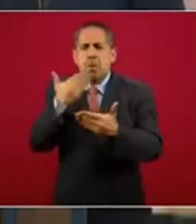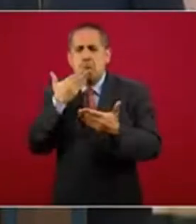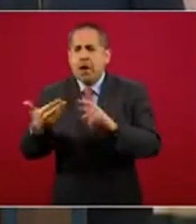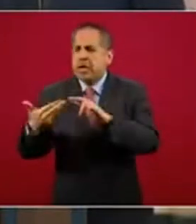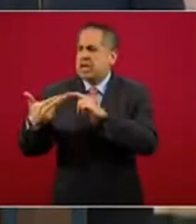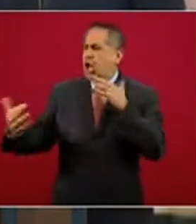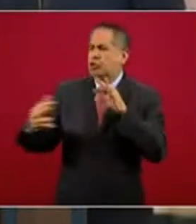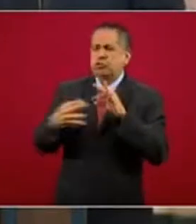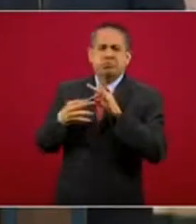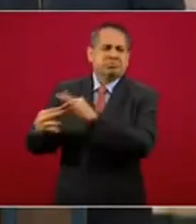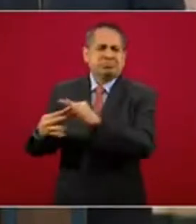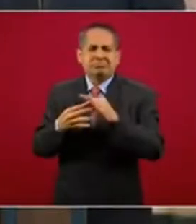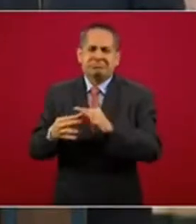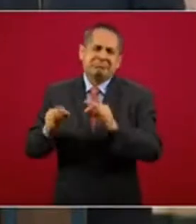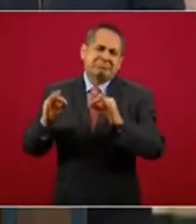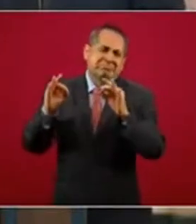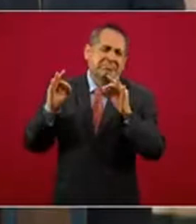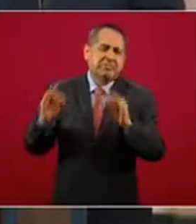enemigo.